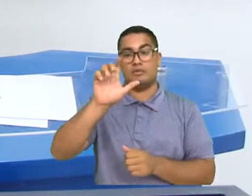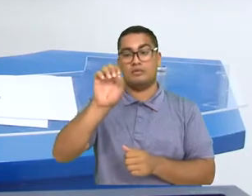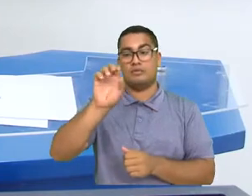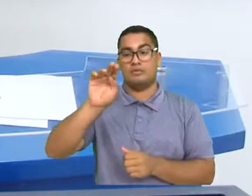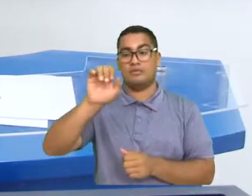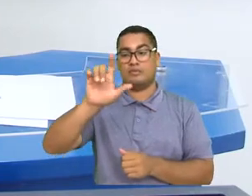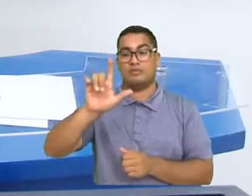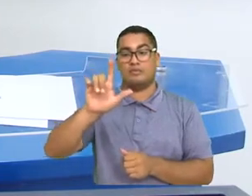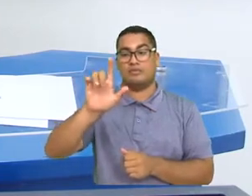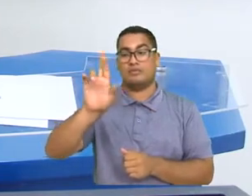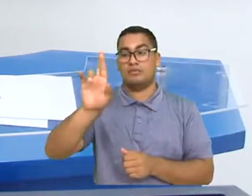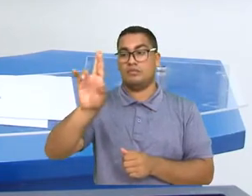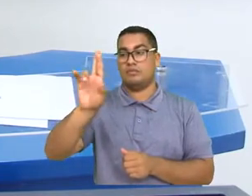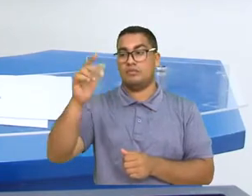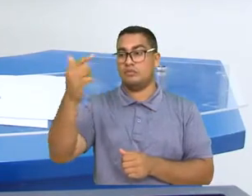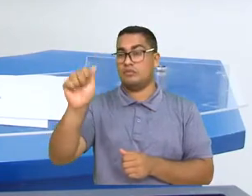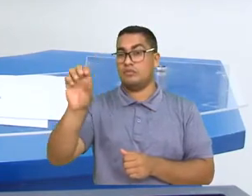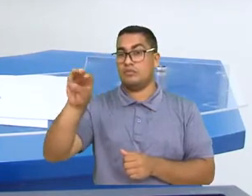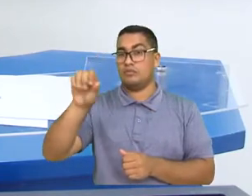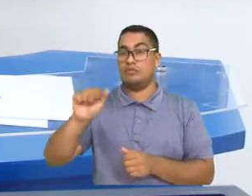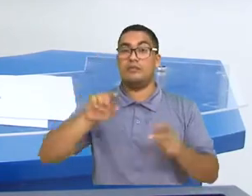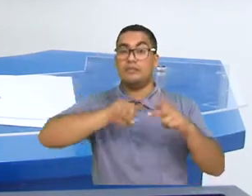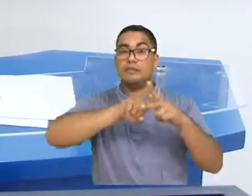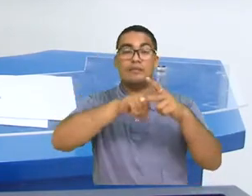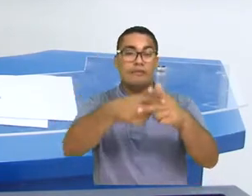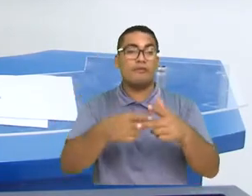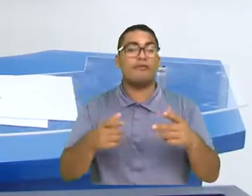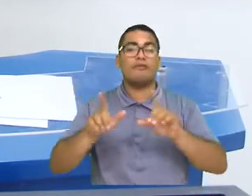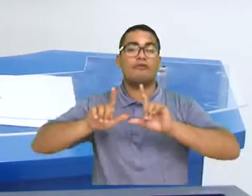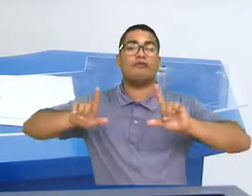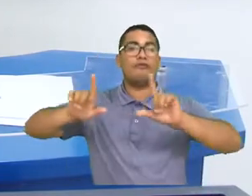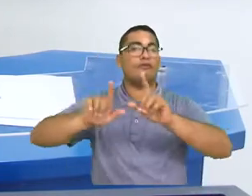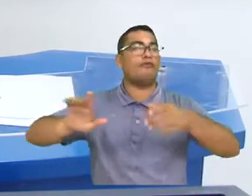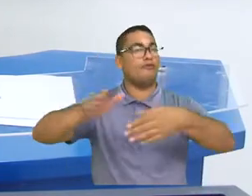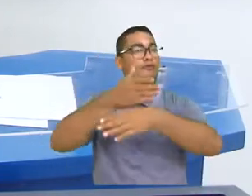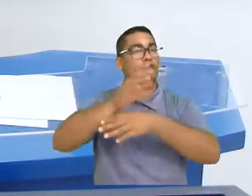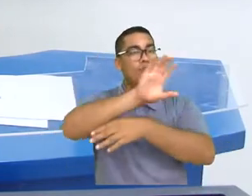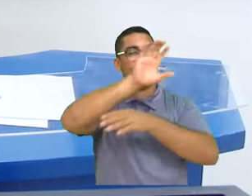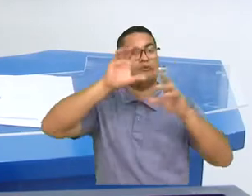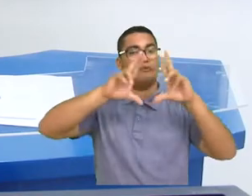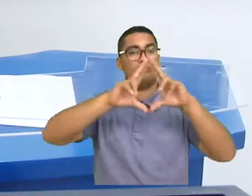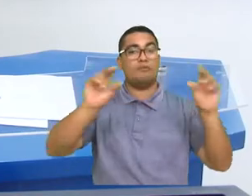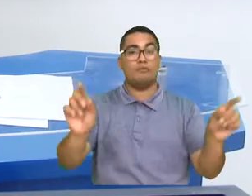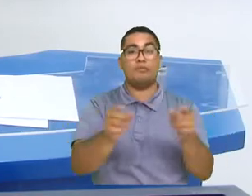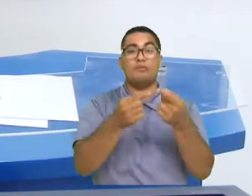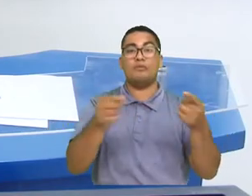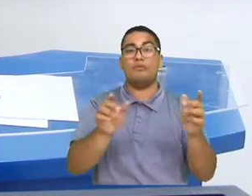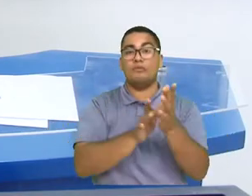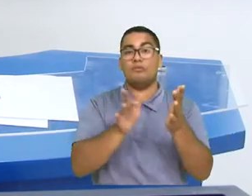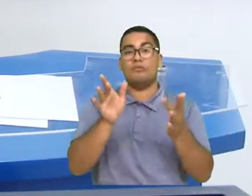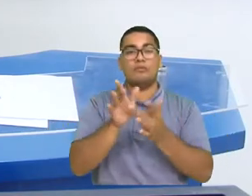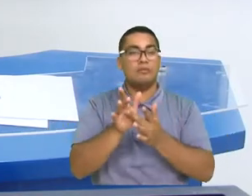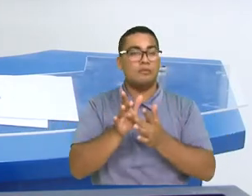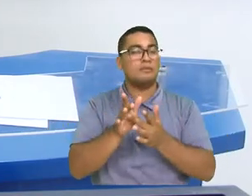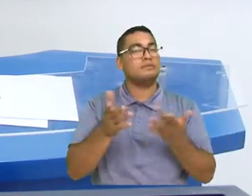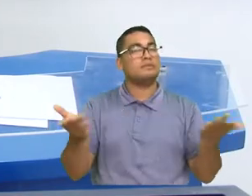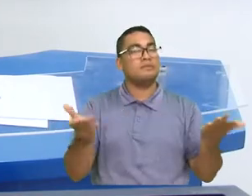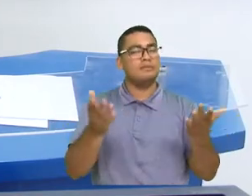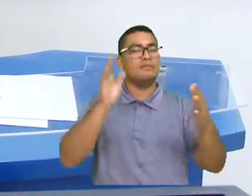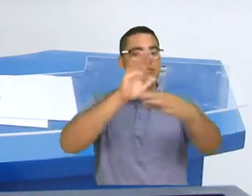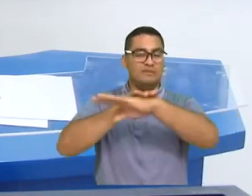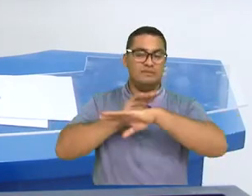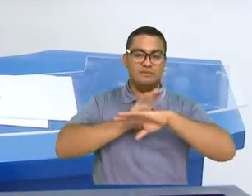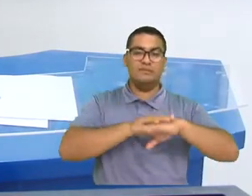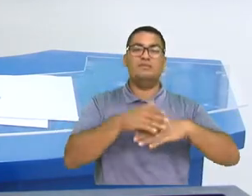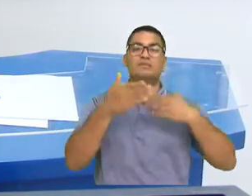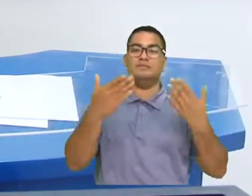este 16 de abril las clínicas de música cristiana en todos los departamentos del país. Es por esto que hace la convocatoria